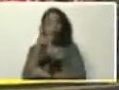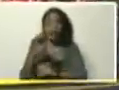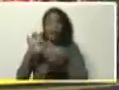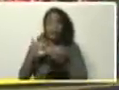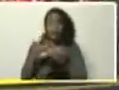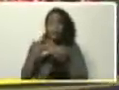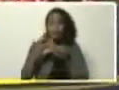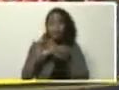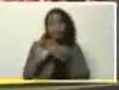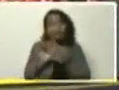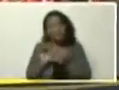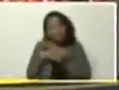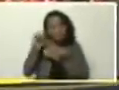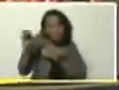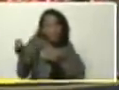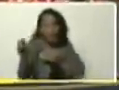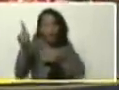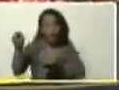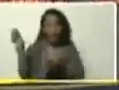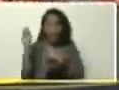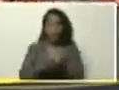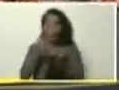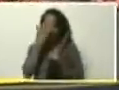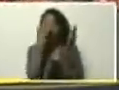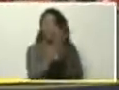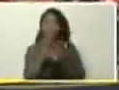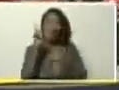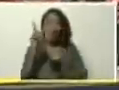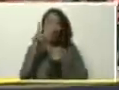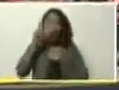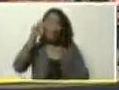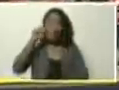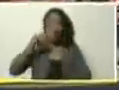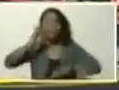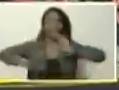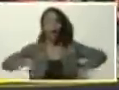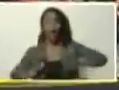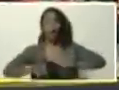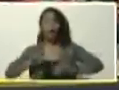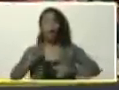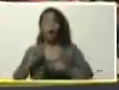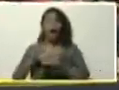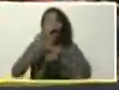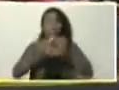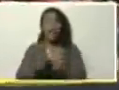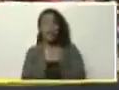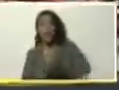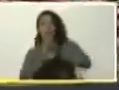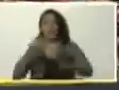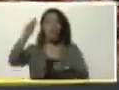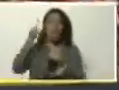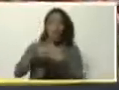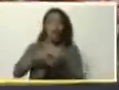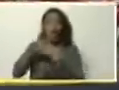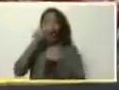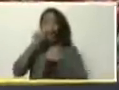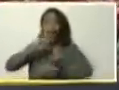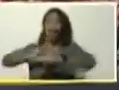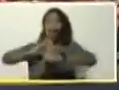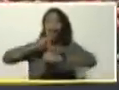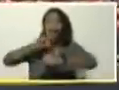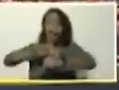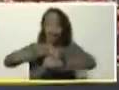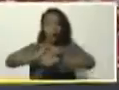uno de sus mejores hombres y puso al frente a un barloventeño a conducir las riendas de Miranda, a Héctor Rodríguez Castro.